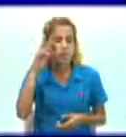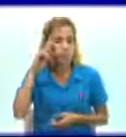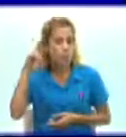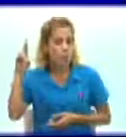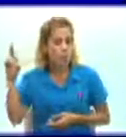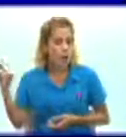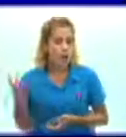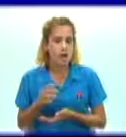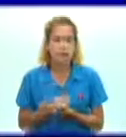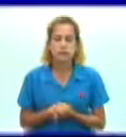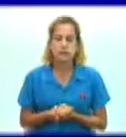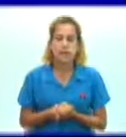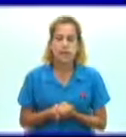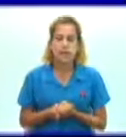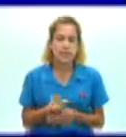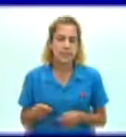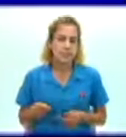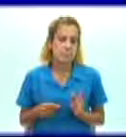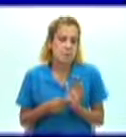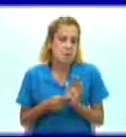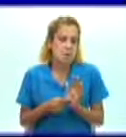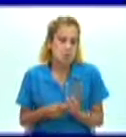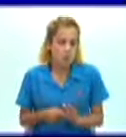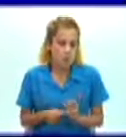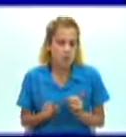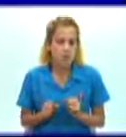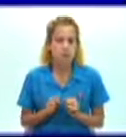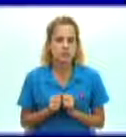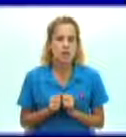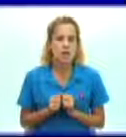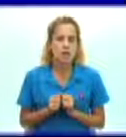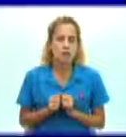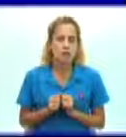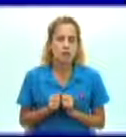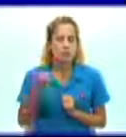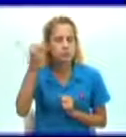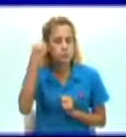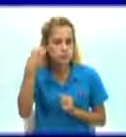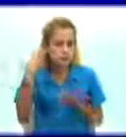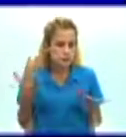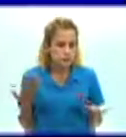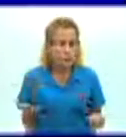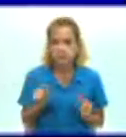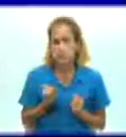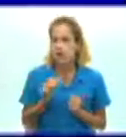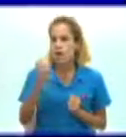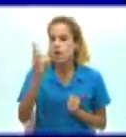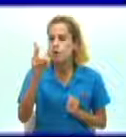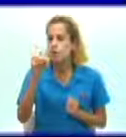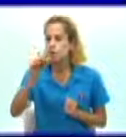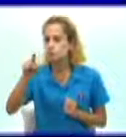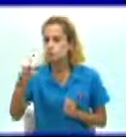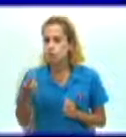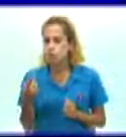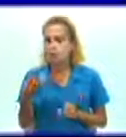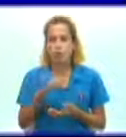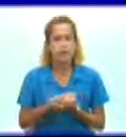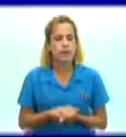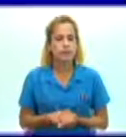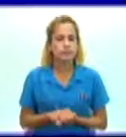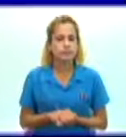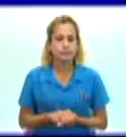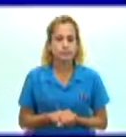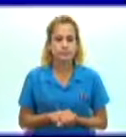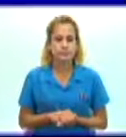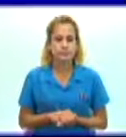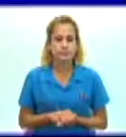que demuestren su dominio acerca del significado de las expresiones decimales de los diferentes lugares y órdenes posicionales.